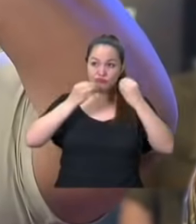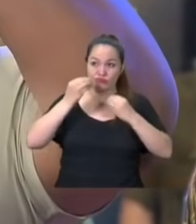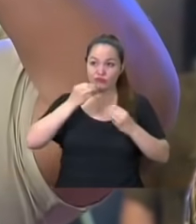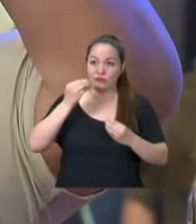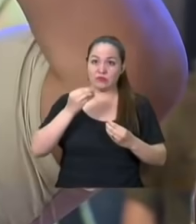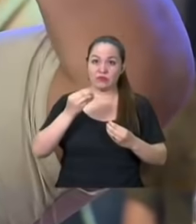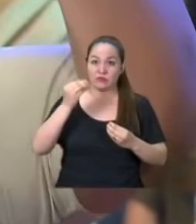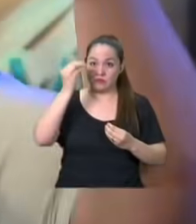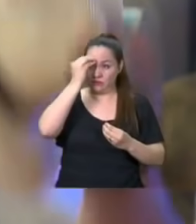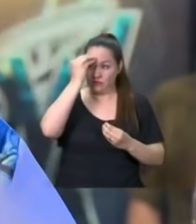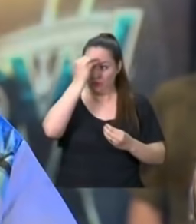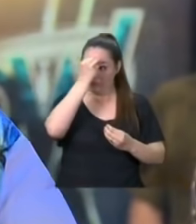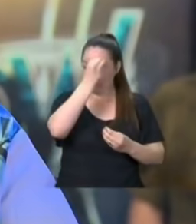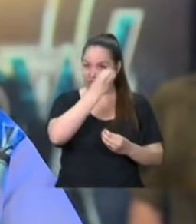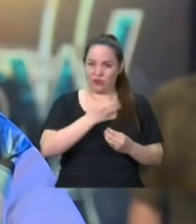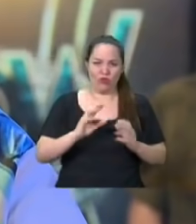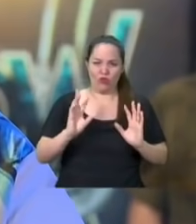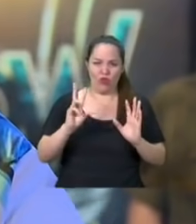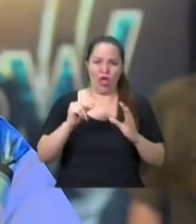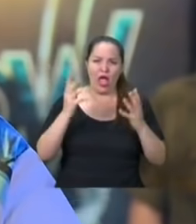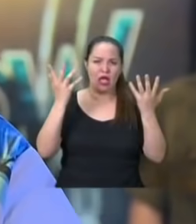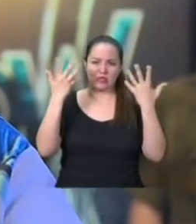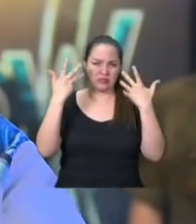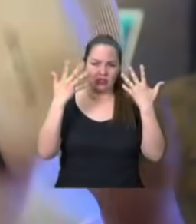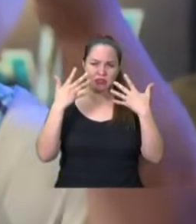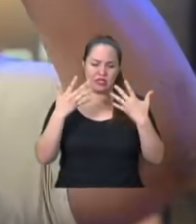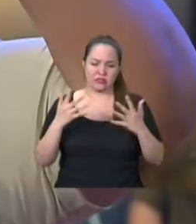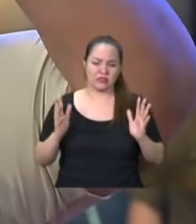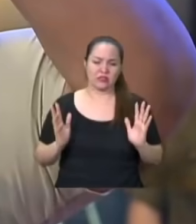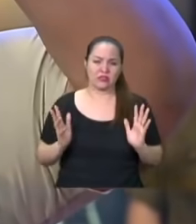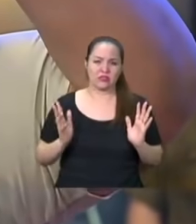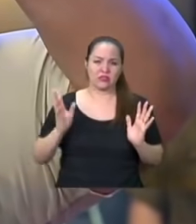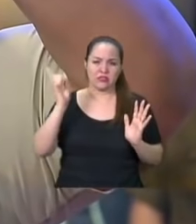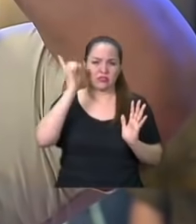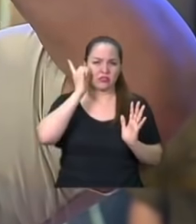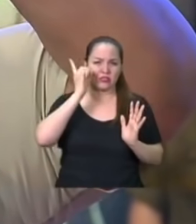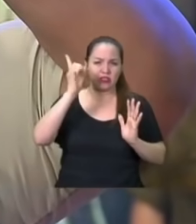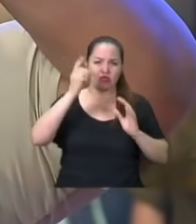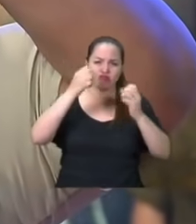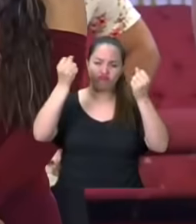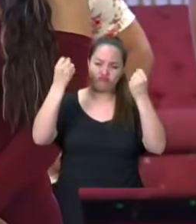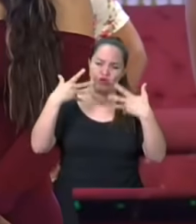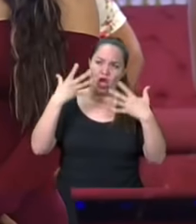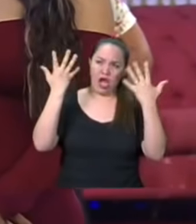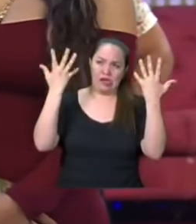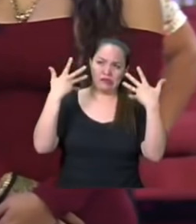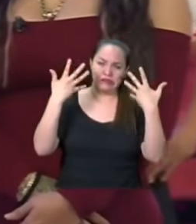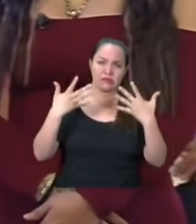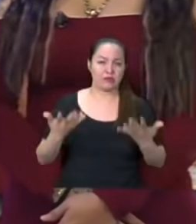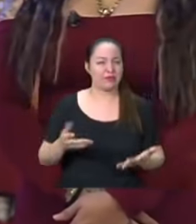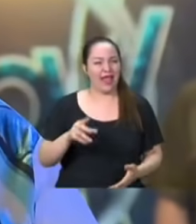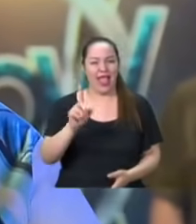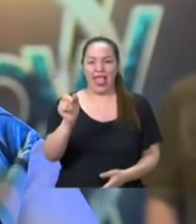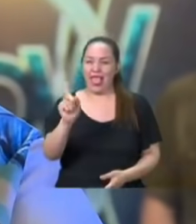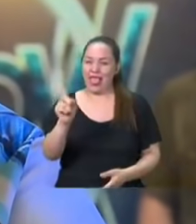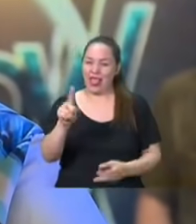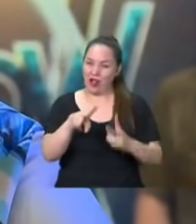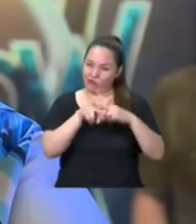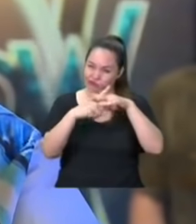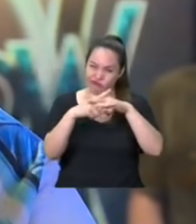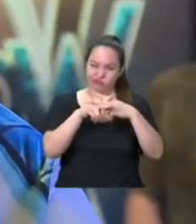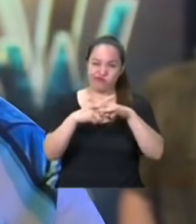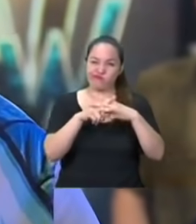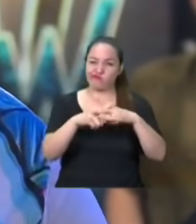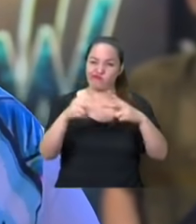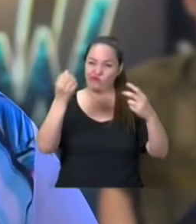No, sí lo tengo. Yo, pues, no me avergüenzo, pues Diosito así me hizo. No, es cierto. No. ¿Sí? La lucha libre te llevó.